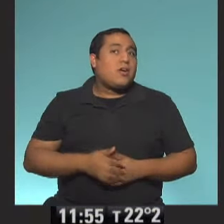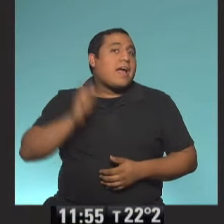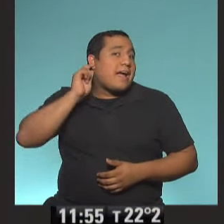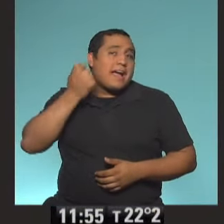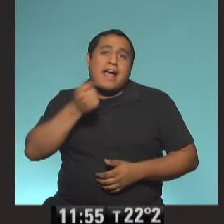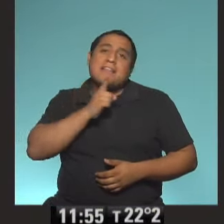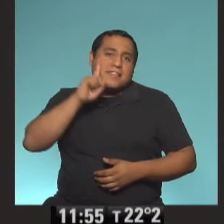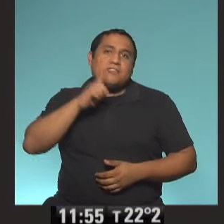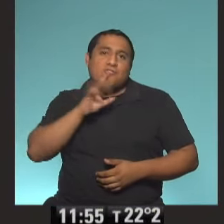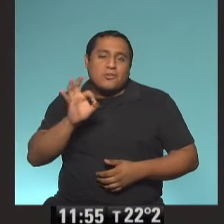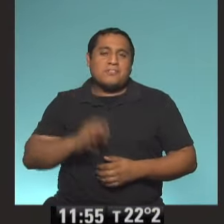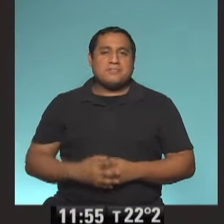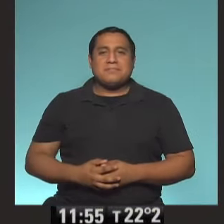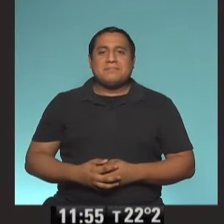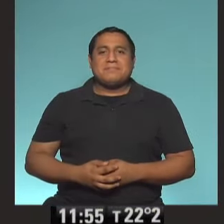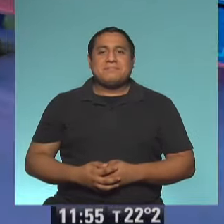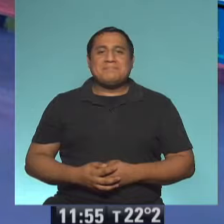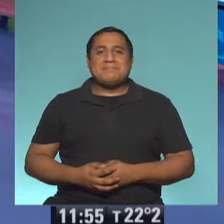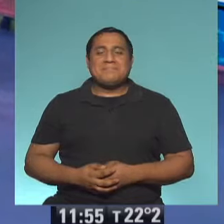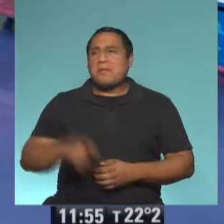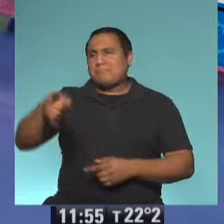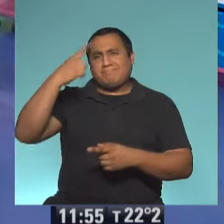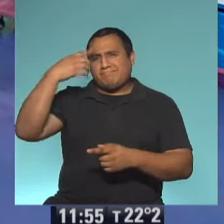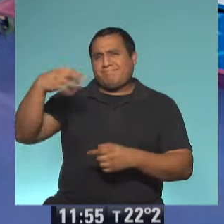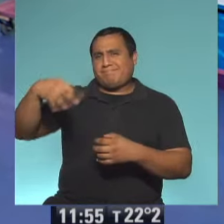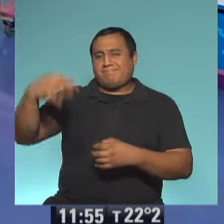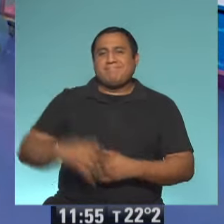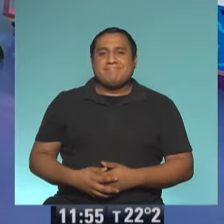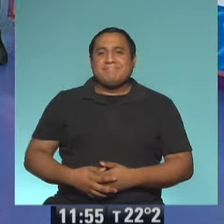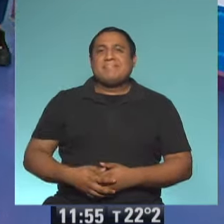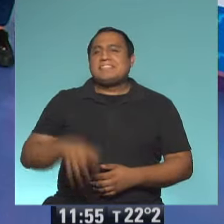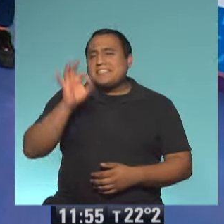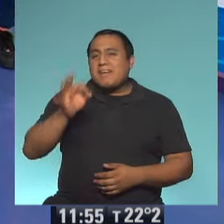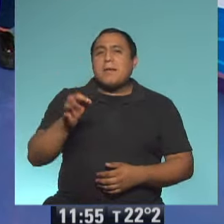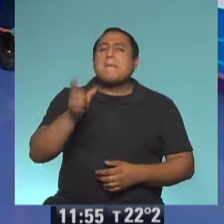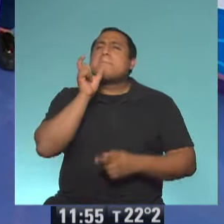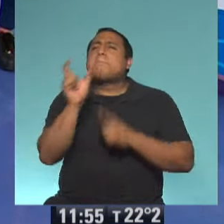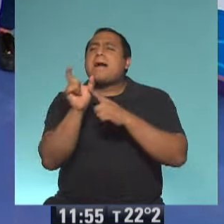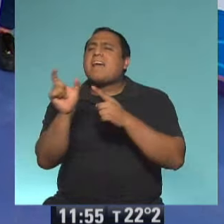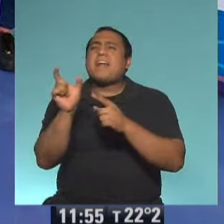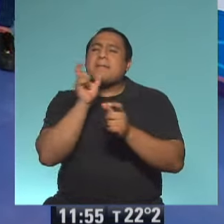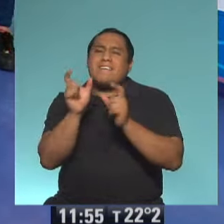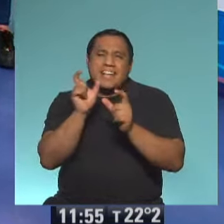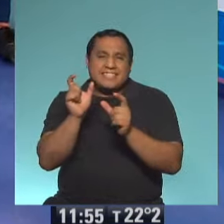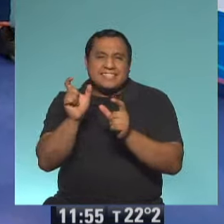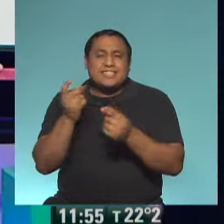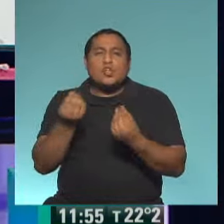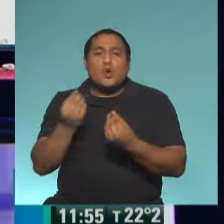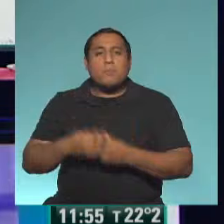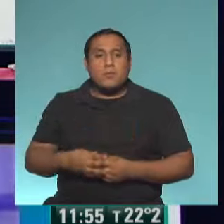Gatito. Gatito. Son unos genios, unas genias. Clarísimo. ¿Saben cómo se llaman esas palabras? Sí. Claro. Se